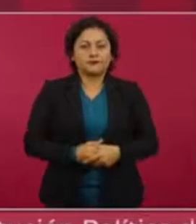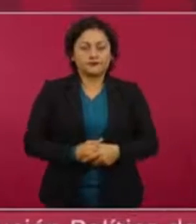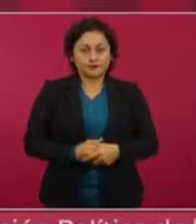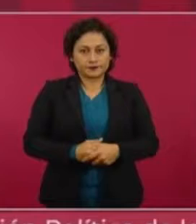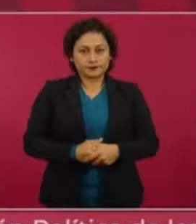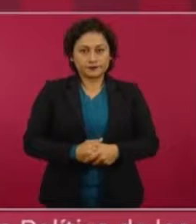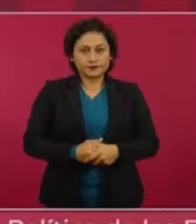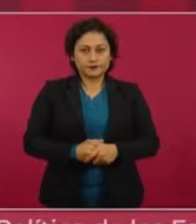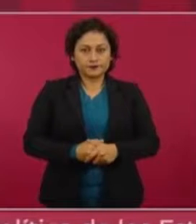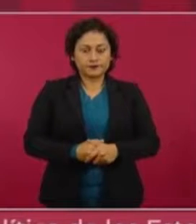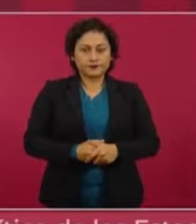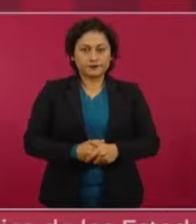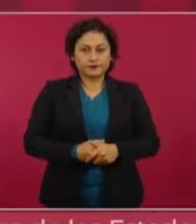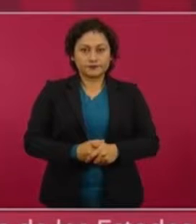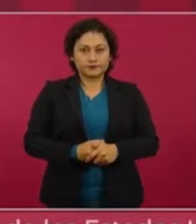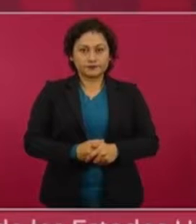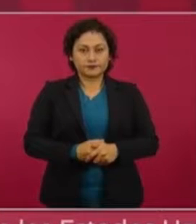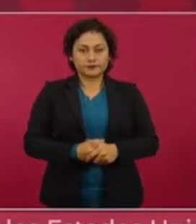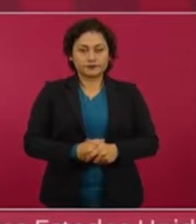Hoy